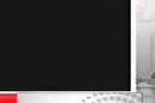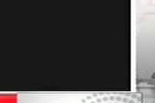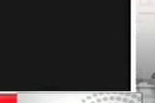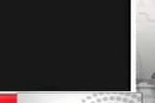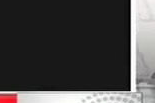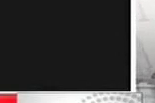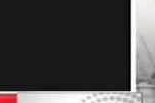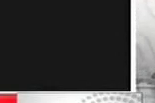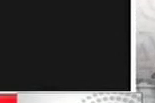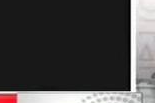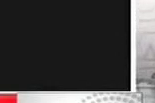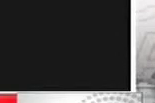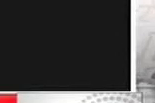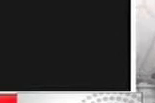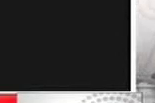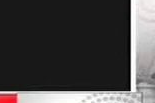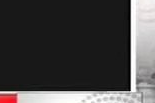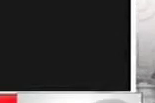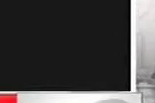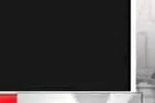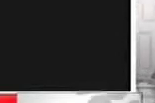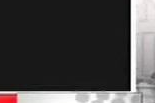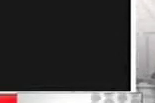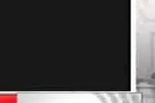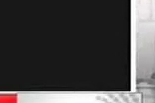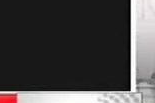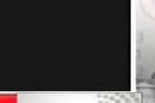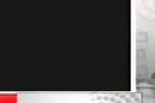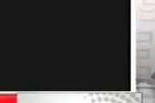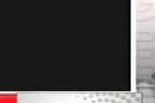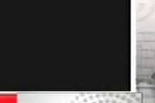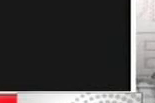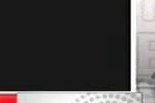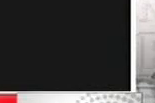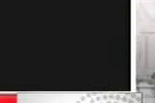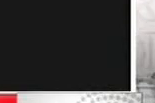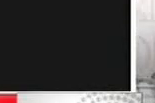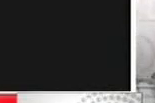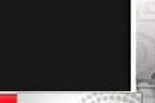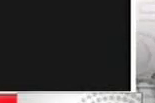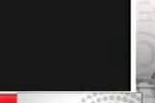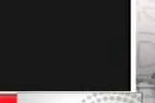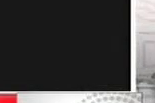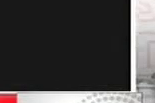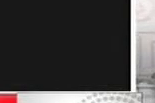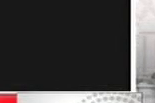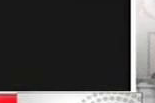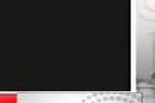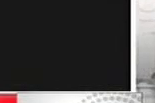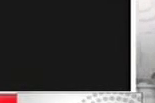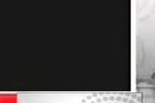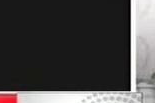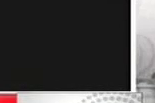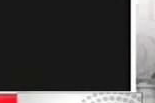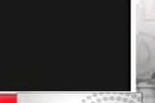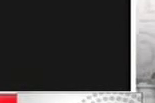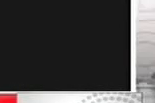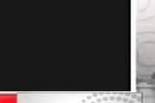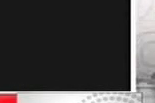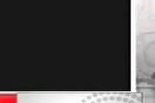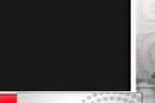obras culminadas, estimados congresistas, nos permite dirigirnos a nuestra población y decir que la reconstrucción sí se